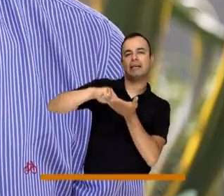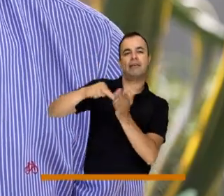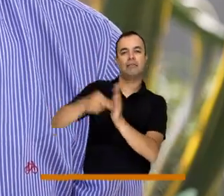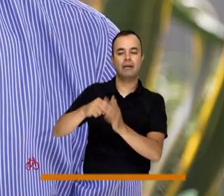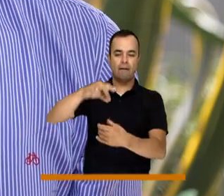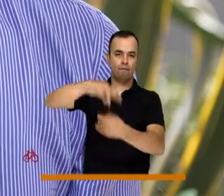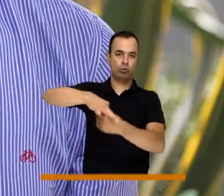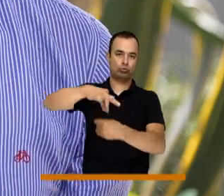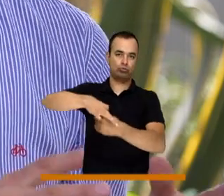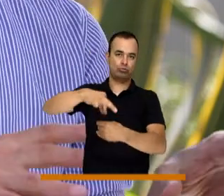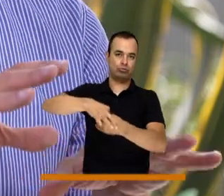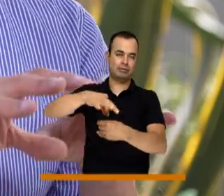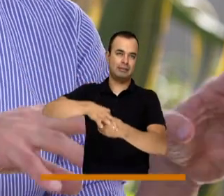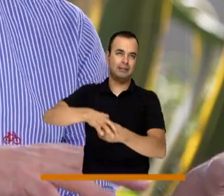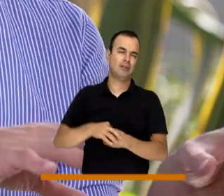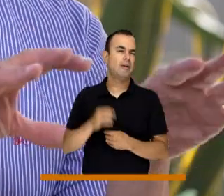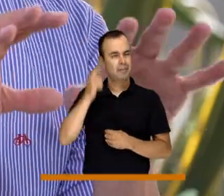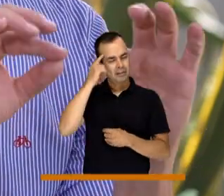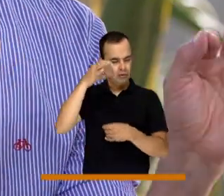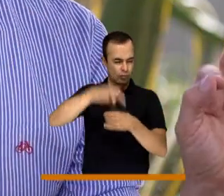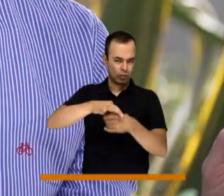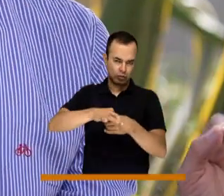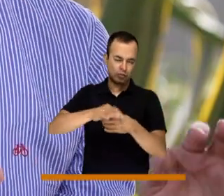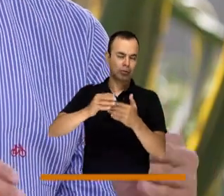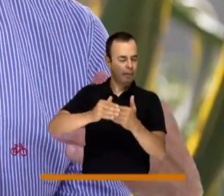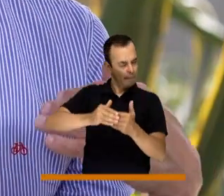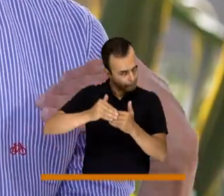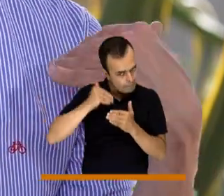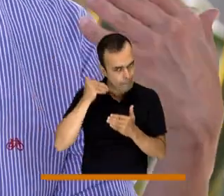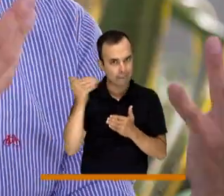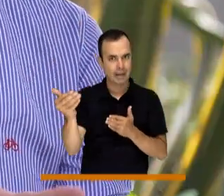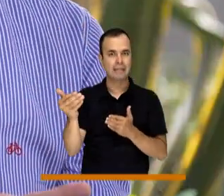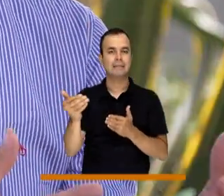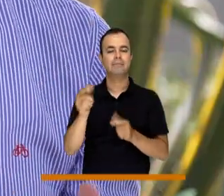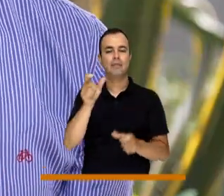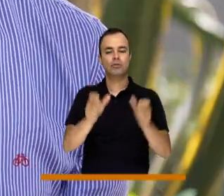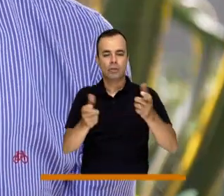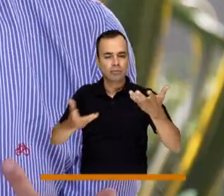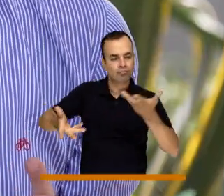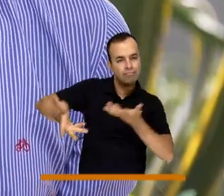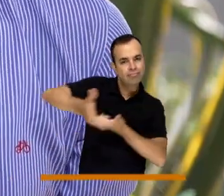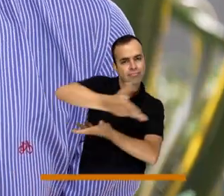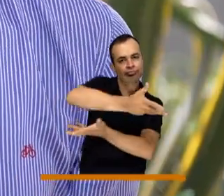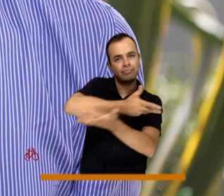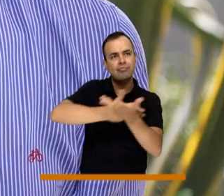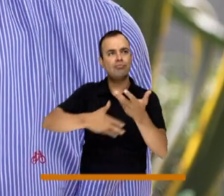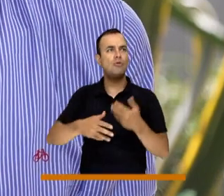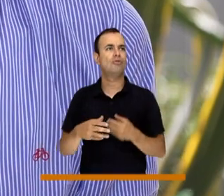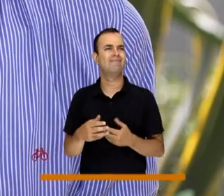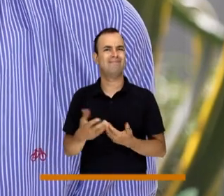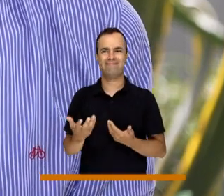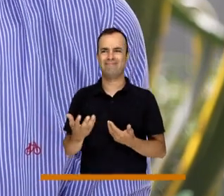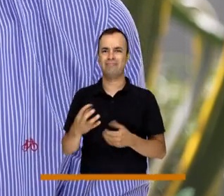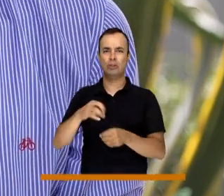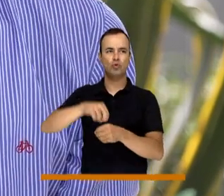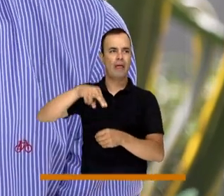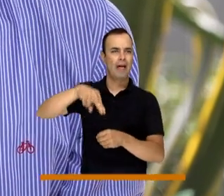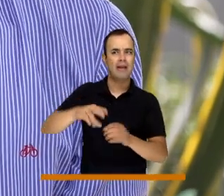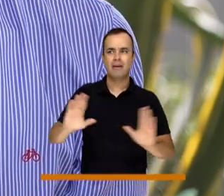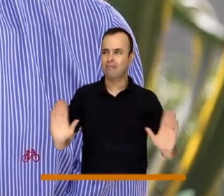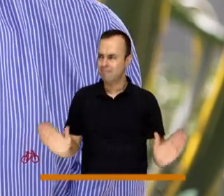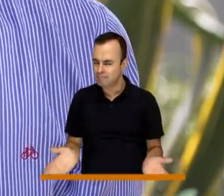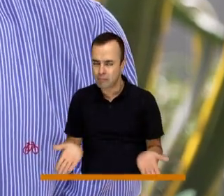la política, porque las personas piensan política igual a elecciones, y yo creo que hay que trascender mucho más allá. La política básicamente es construcción de democracia,